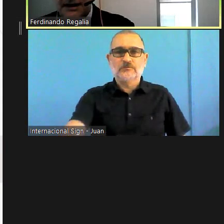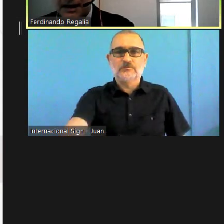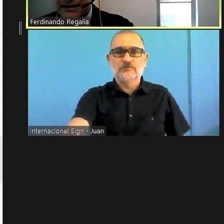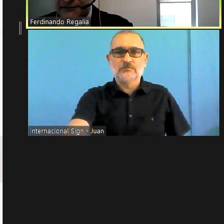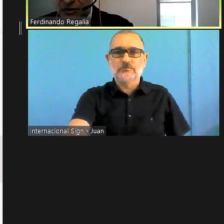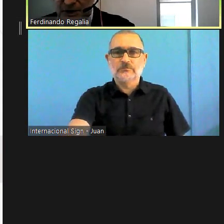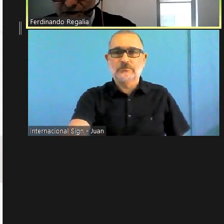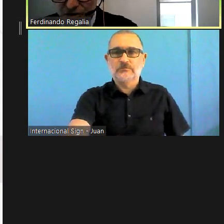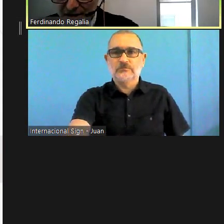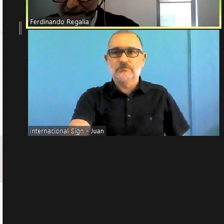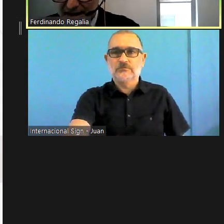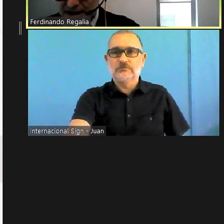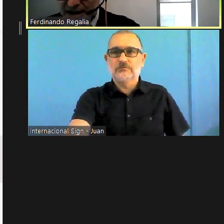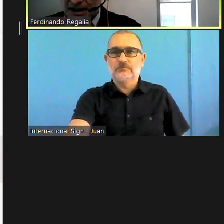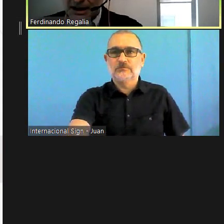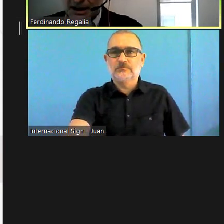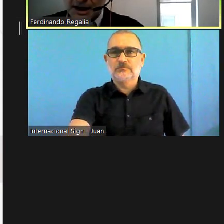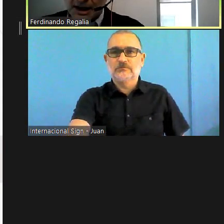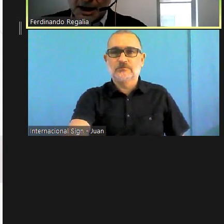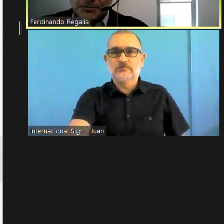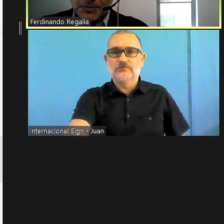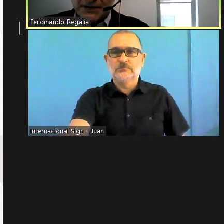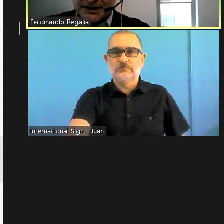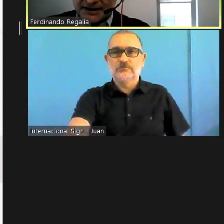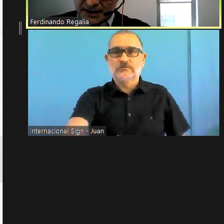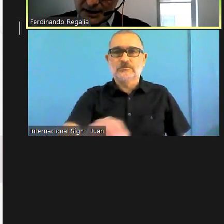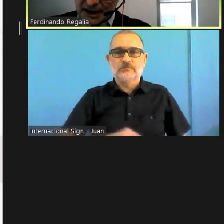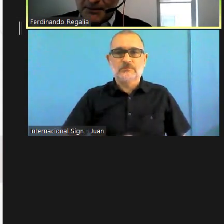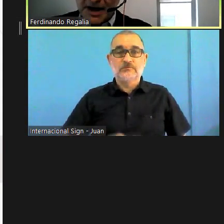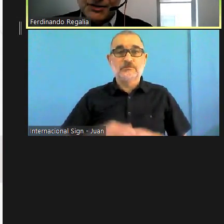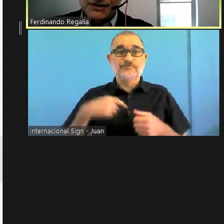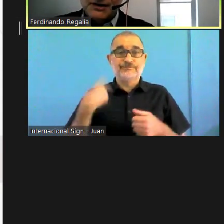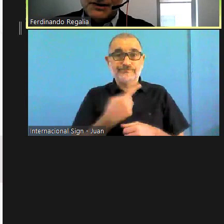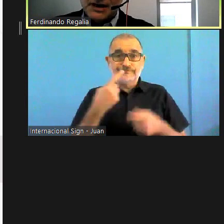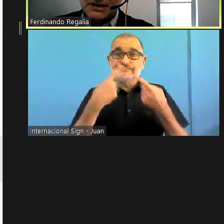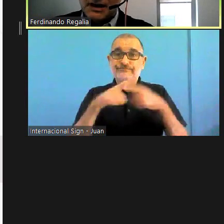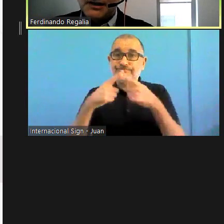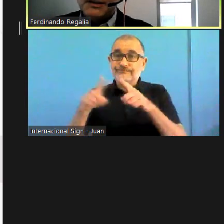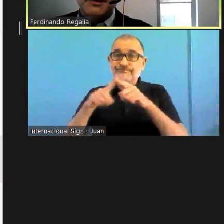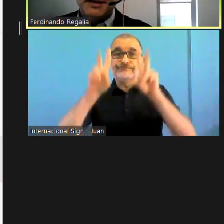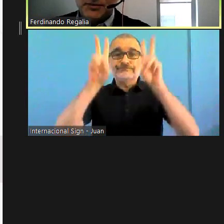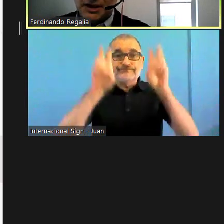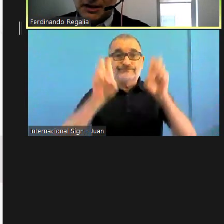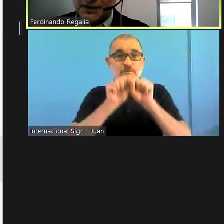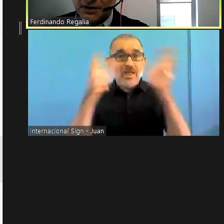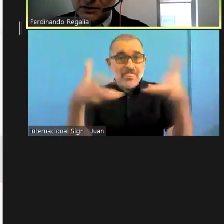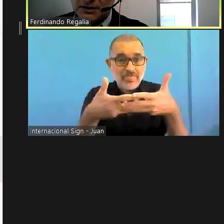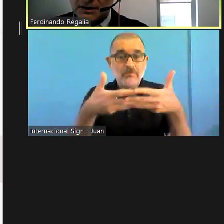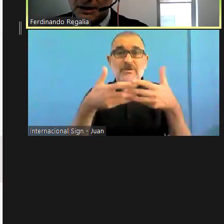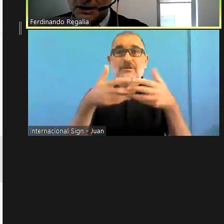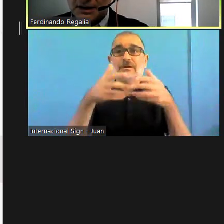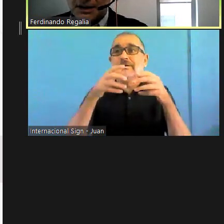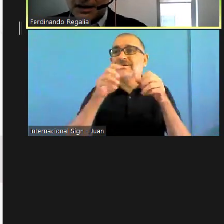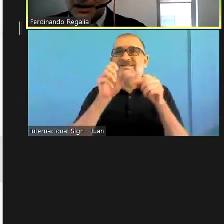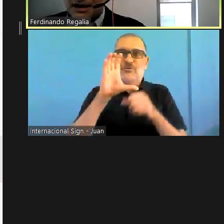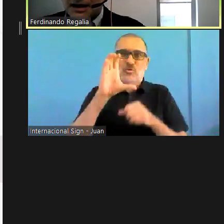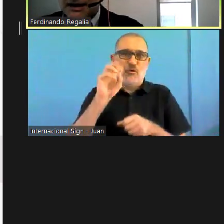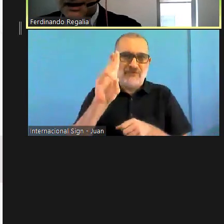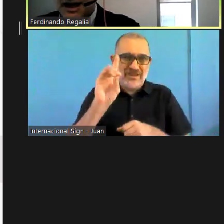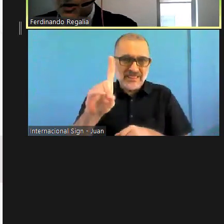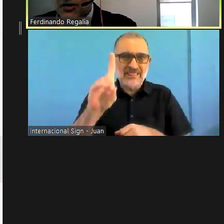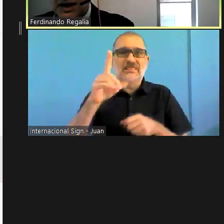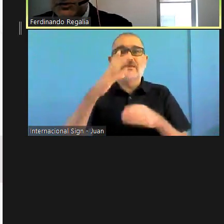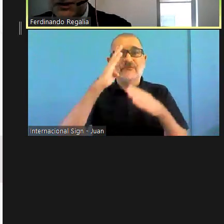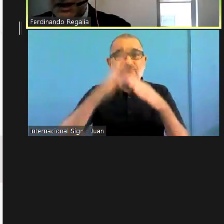pandemia nos ha demostrado que los datos y la información faltan, impidiendo la gestión y el manejo de la enfermedad. Se hace